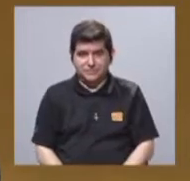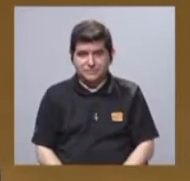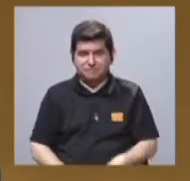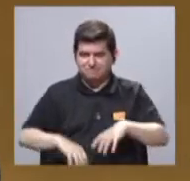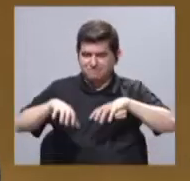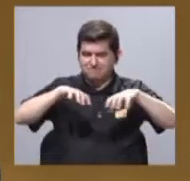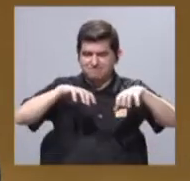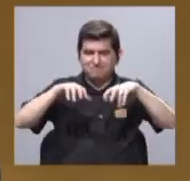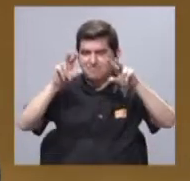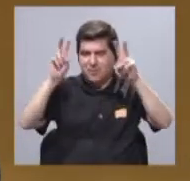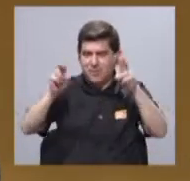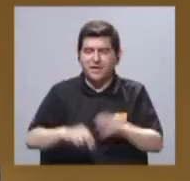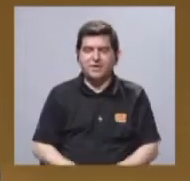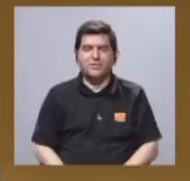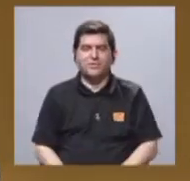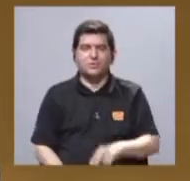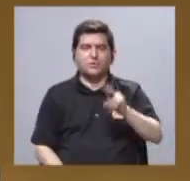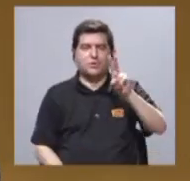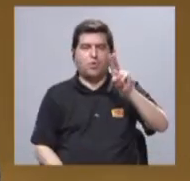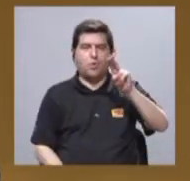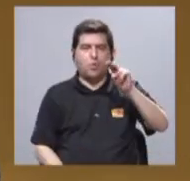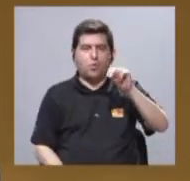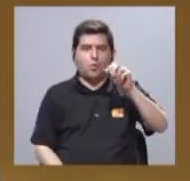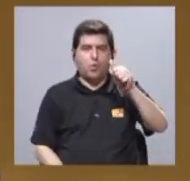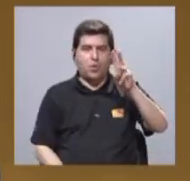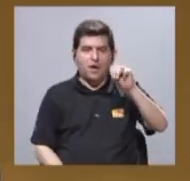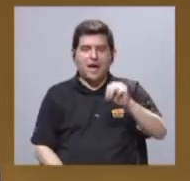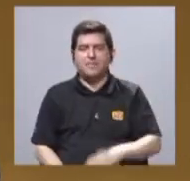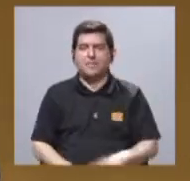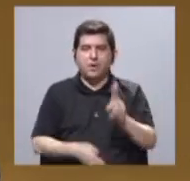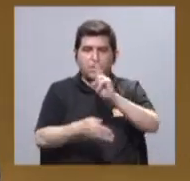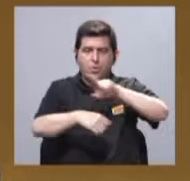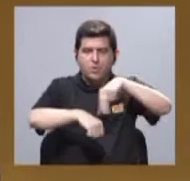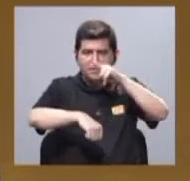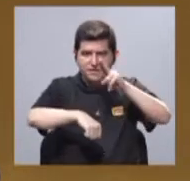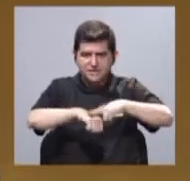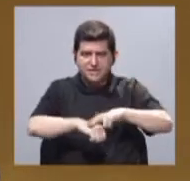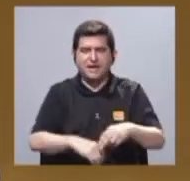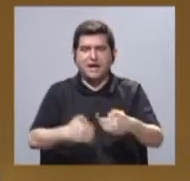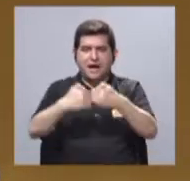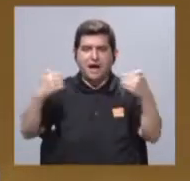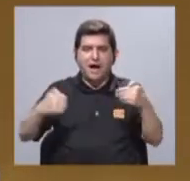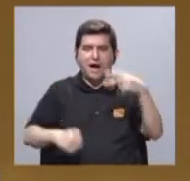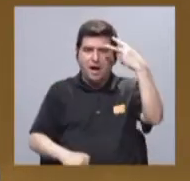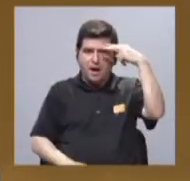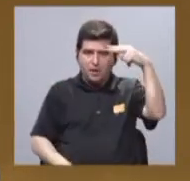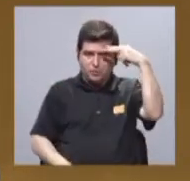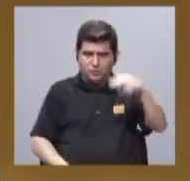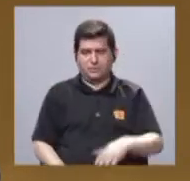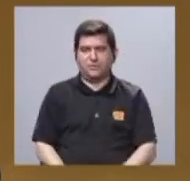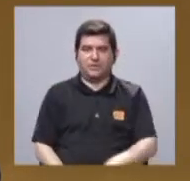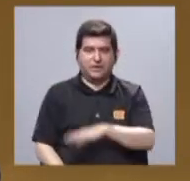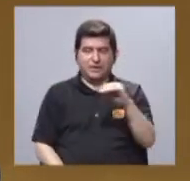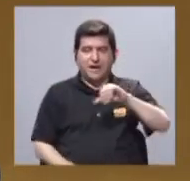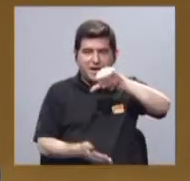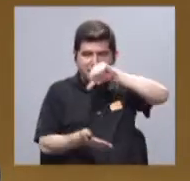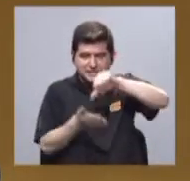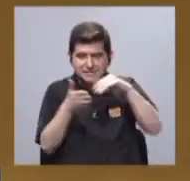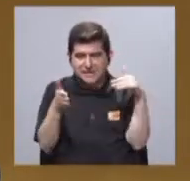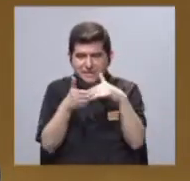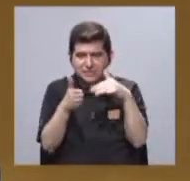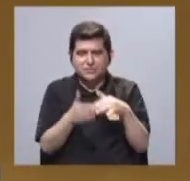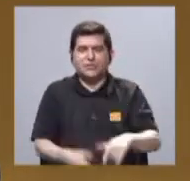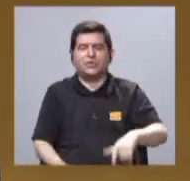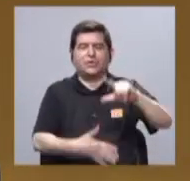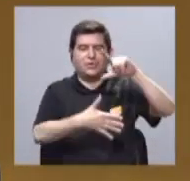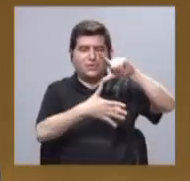hacia la UNAM, la Universidad Nacional Autónoma de México, y hacia el Centro de